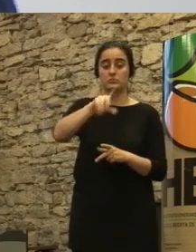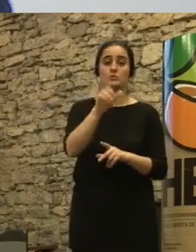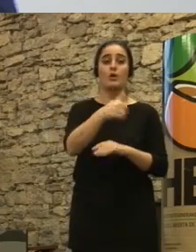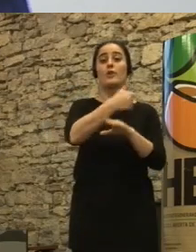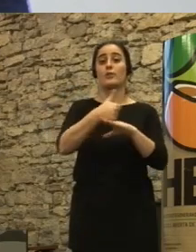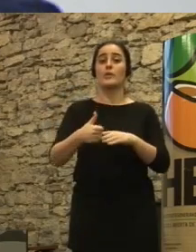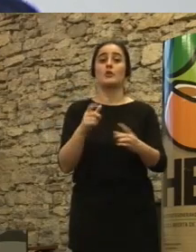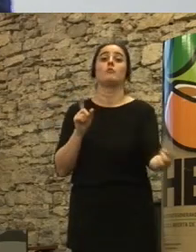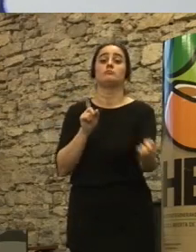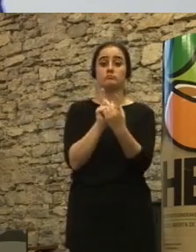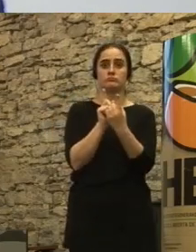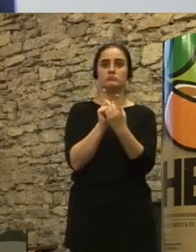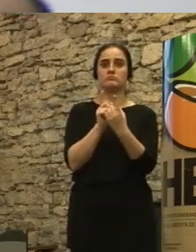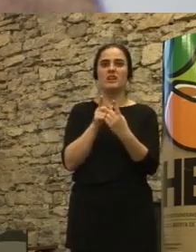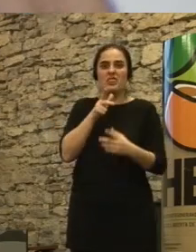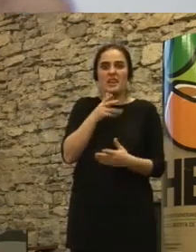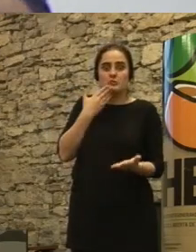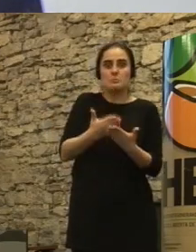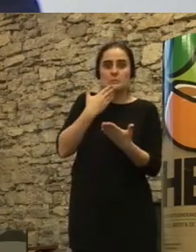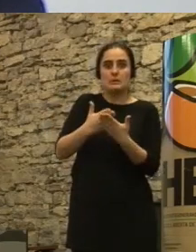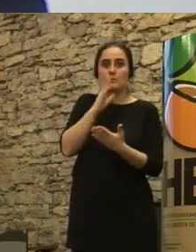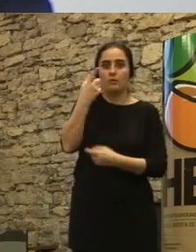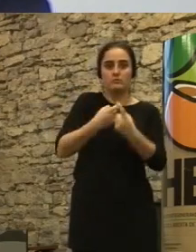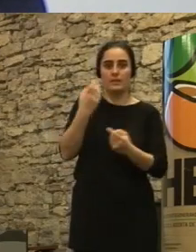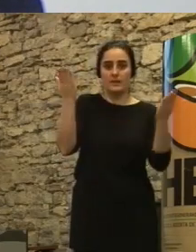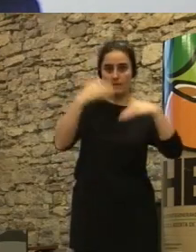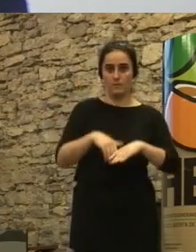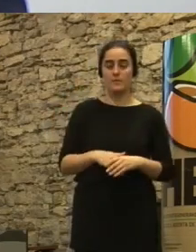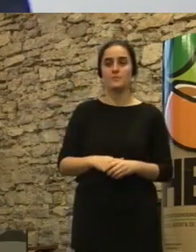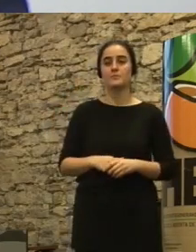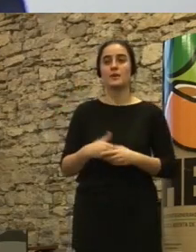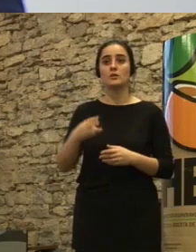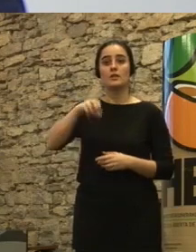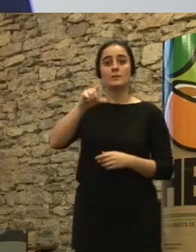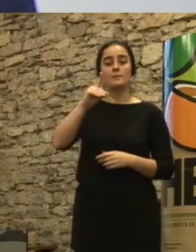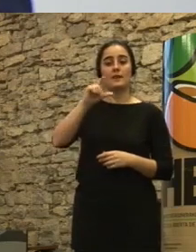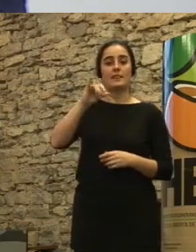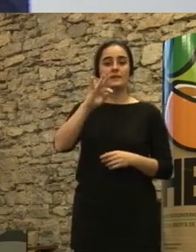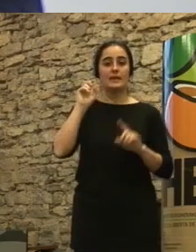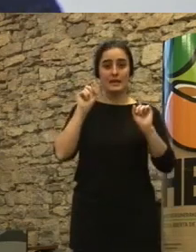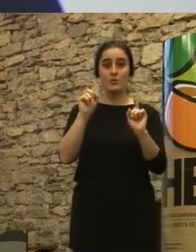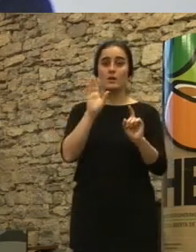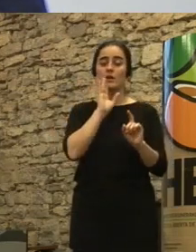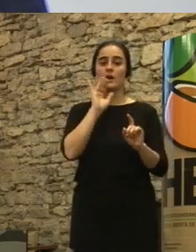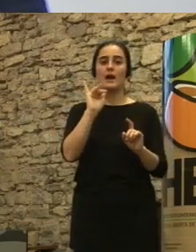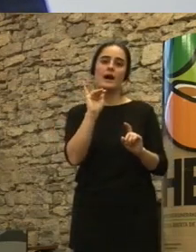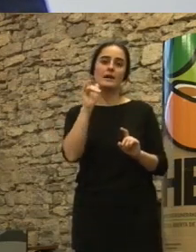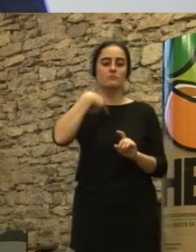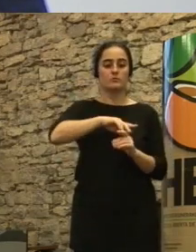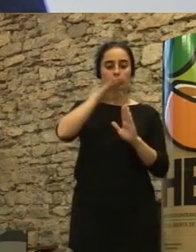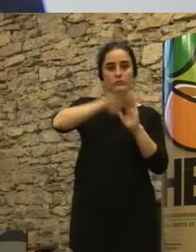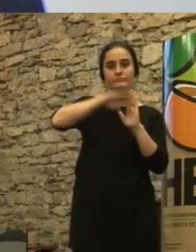que viene a exigir una serie de derechos basados en esa desinformación, ¿no? Entonces, Maldita Educa, pues tenemos como una especie de catálogo, digamos, de formaciones en el